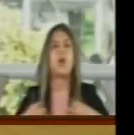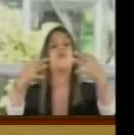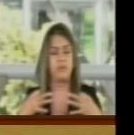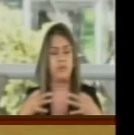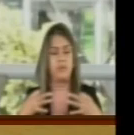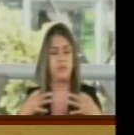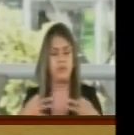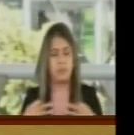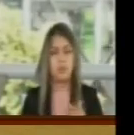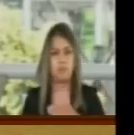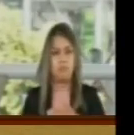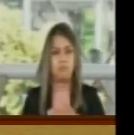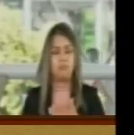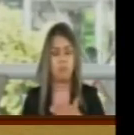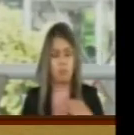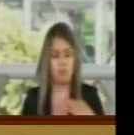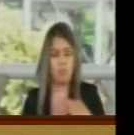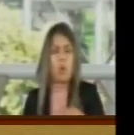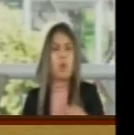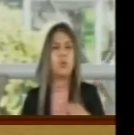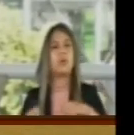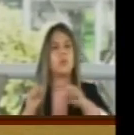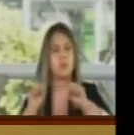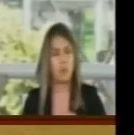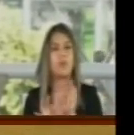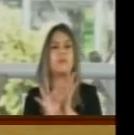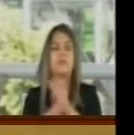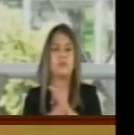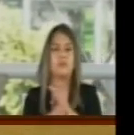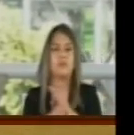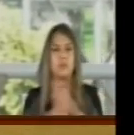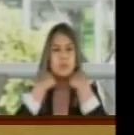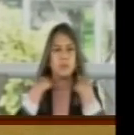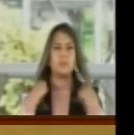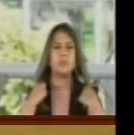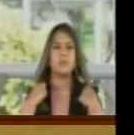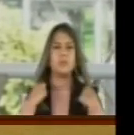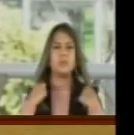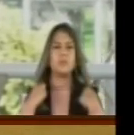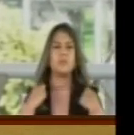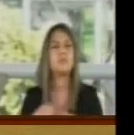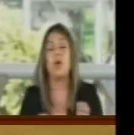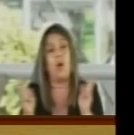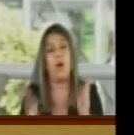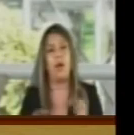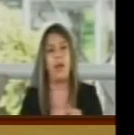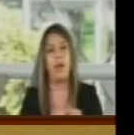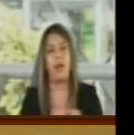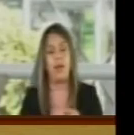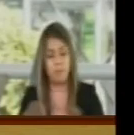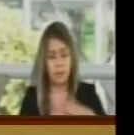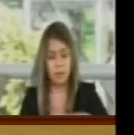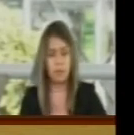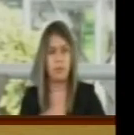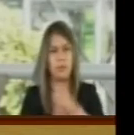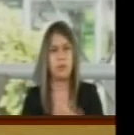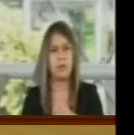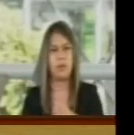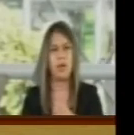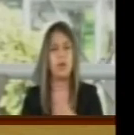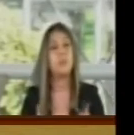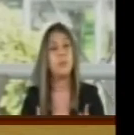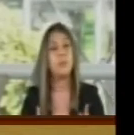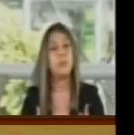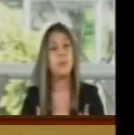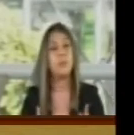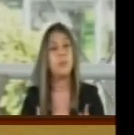manteniendo mi disposición de que se pueda poner en pleno funcionamiento el último trimestre de este año. Pero no va a estar todo el